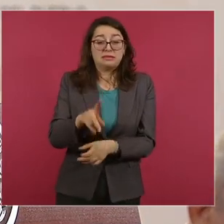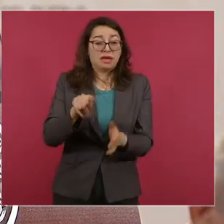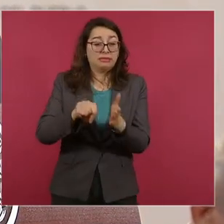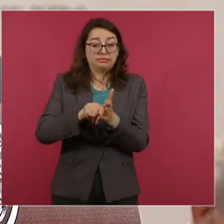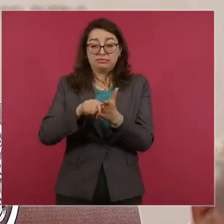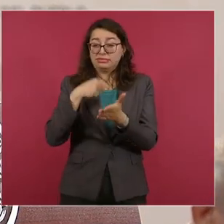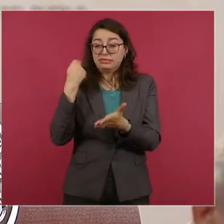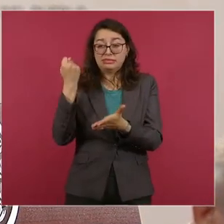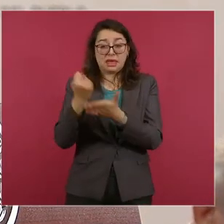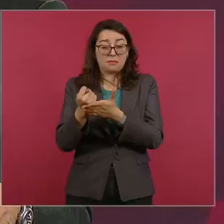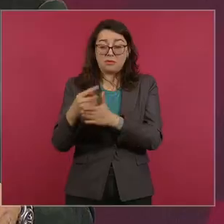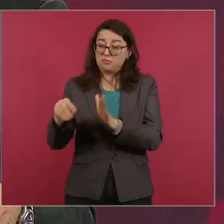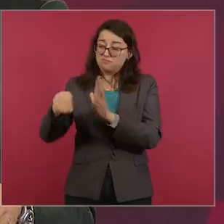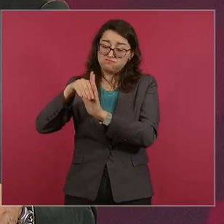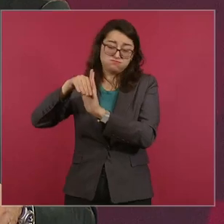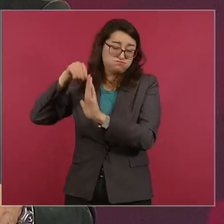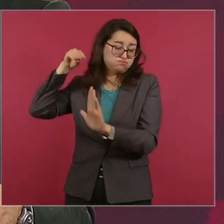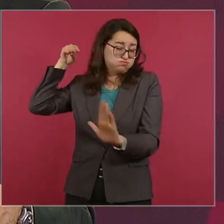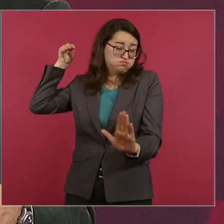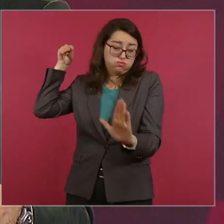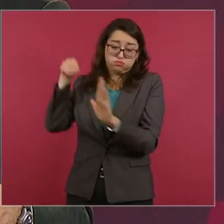el gobierno en Tamaulipas